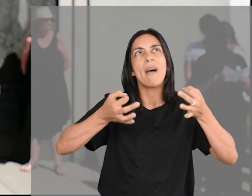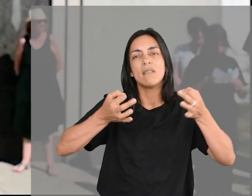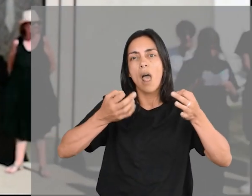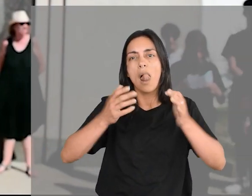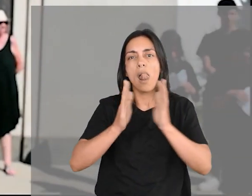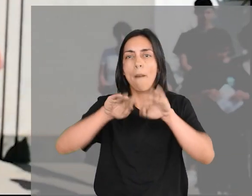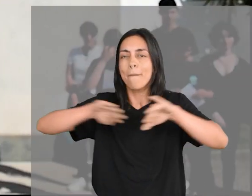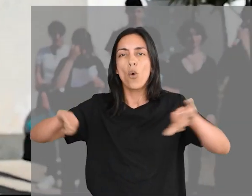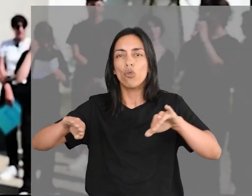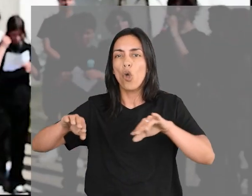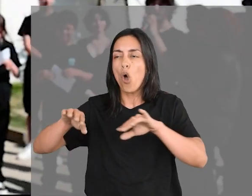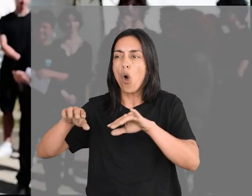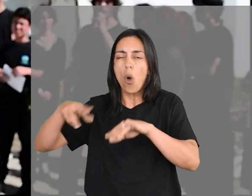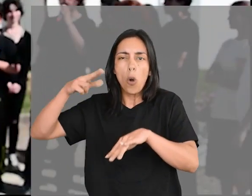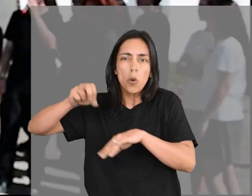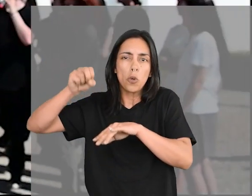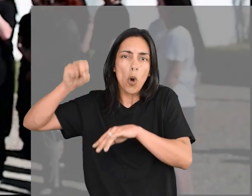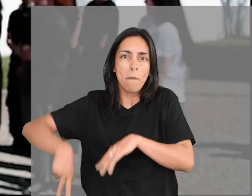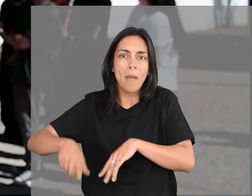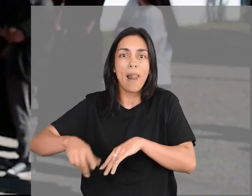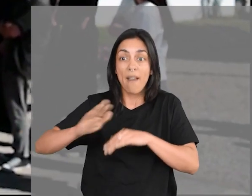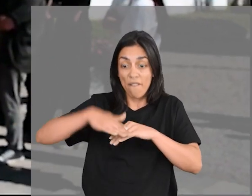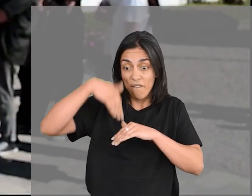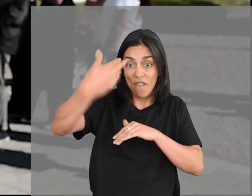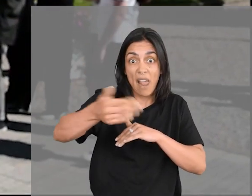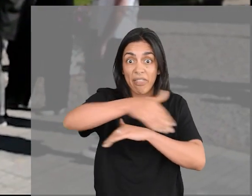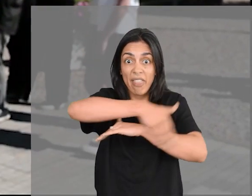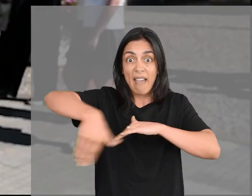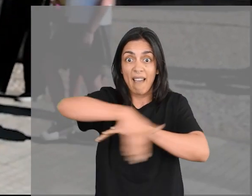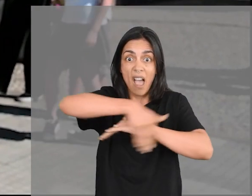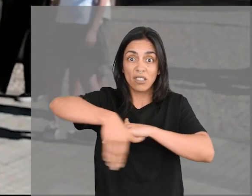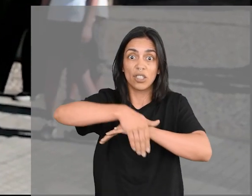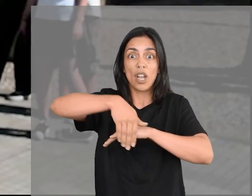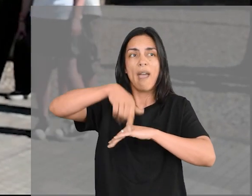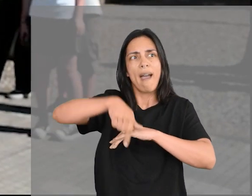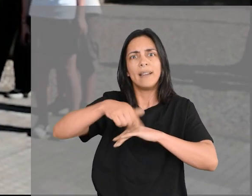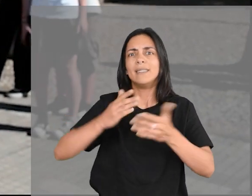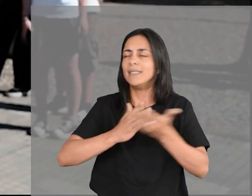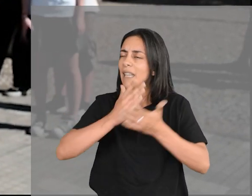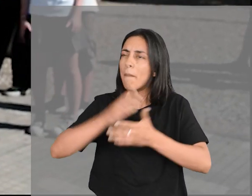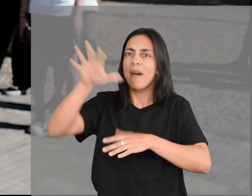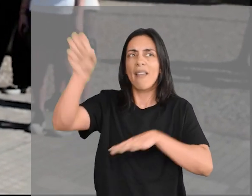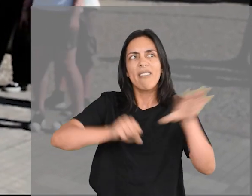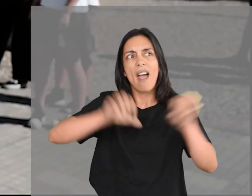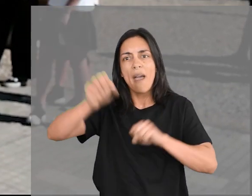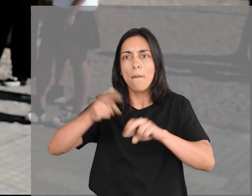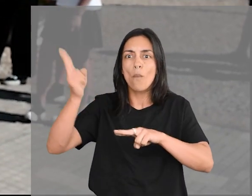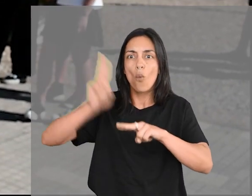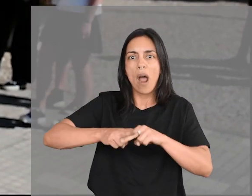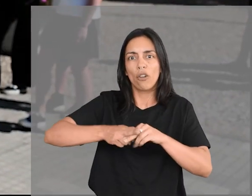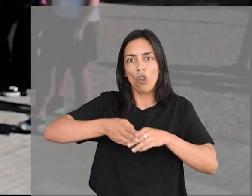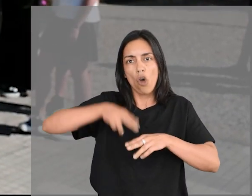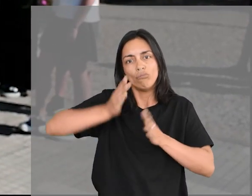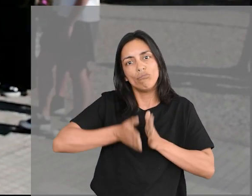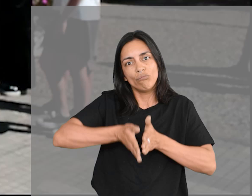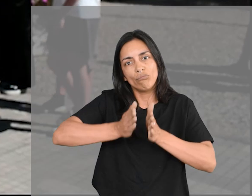También el cementerio está enfrentado a la calle principal, que por allá siempre se han traído los muertos, vienen recto por